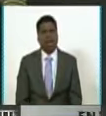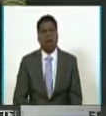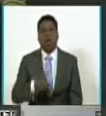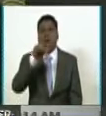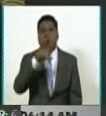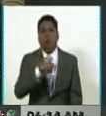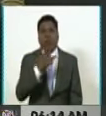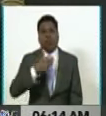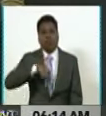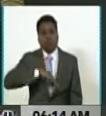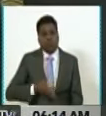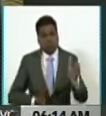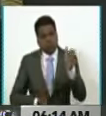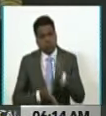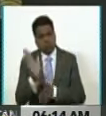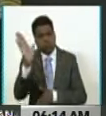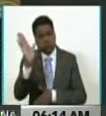Cuba,